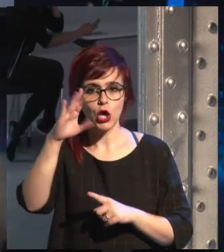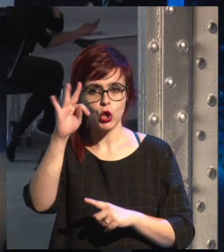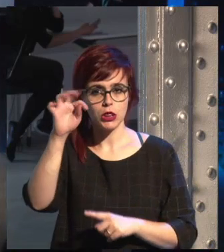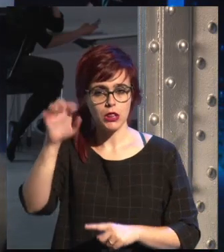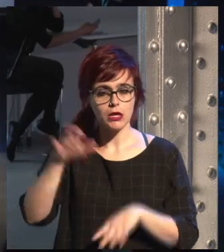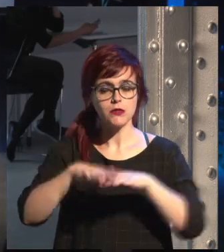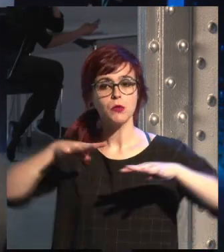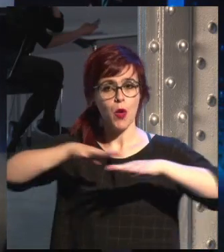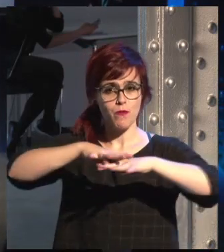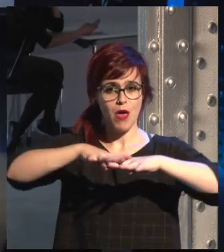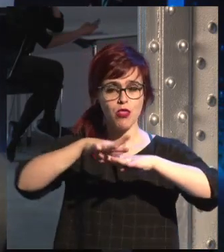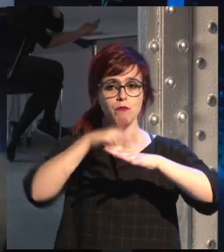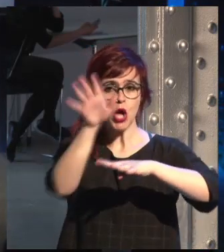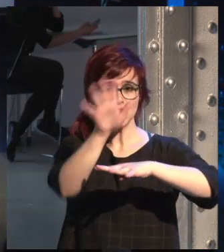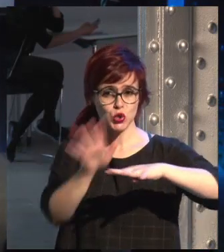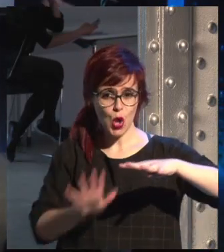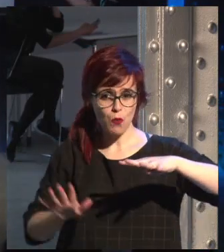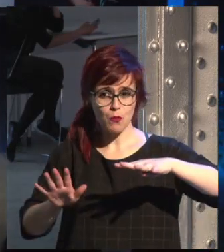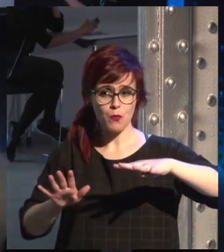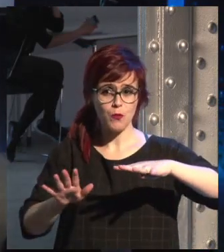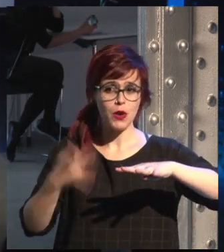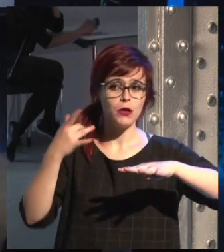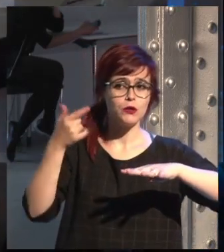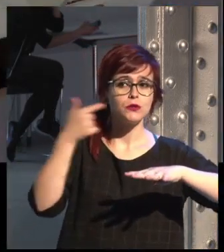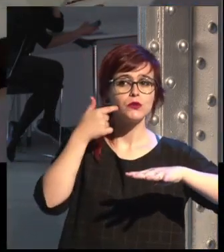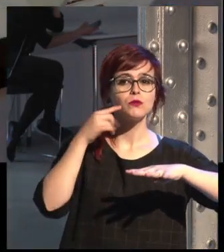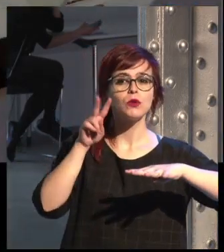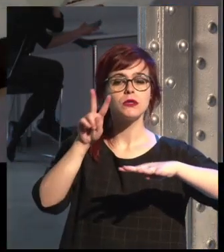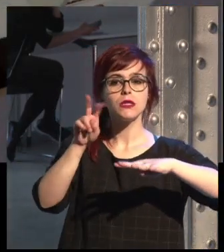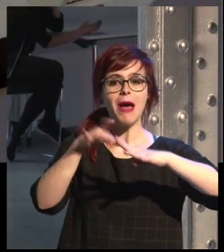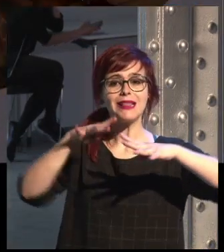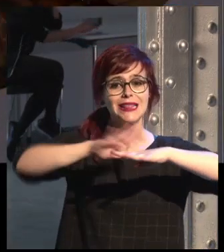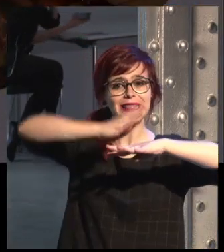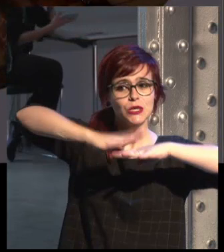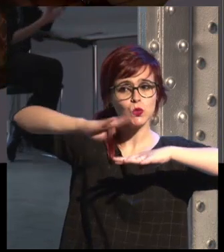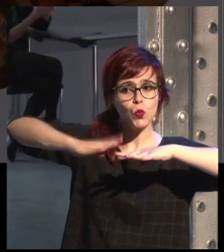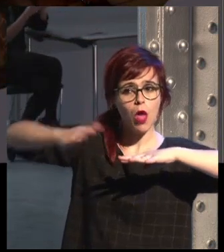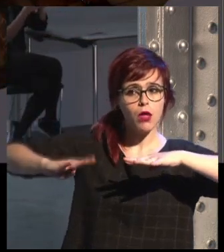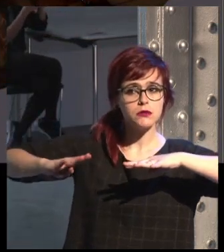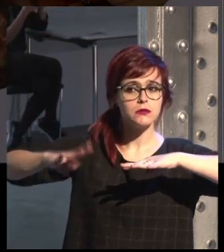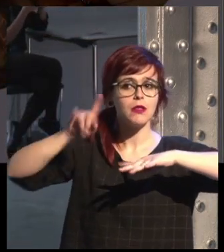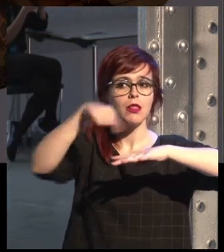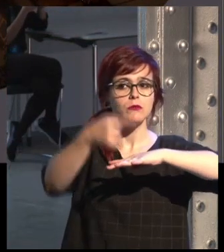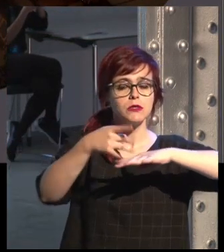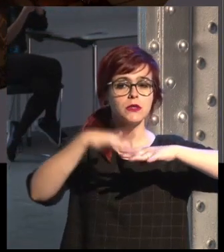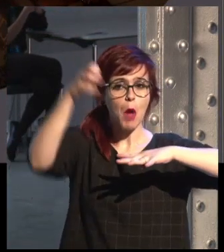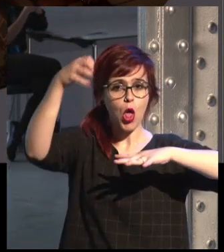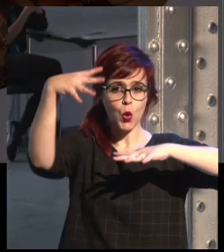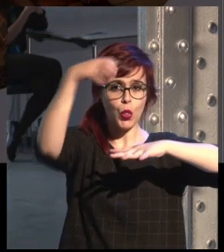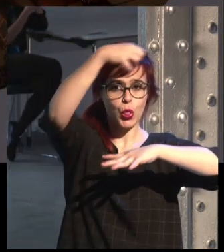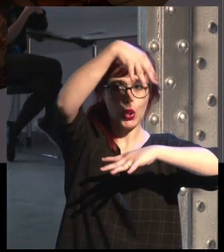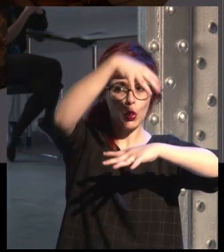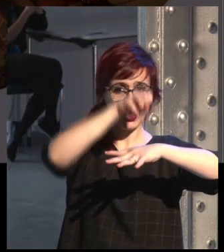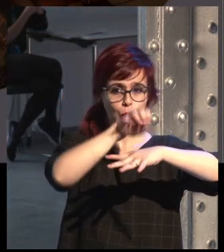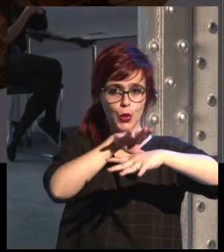Esa es la malla, un poco el sombreado. Aquí tenemos una versión inicial de texturas y luego ya iluminado